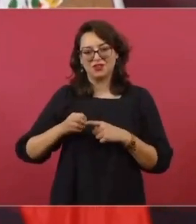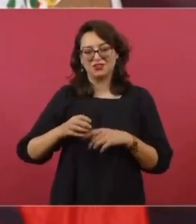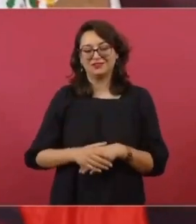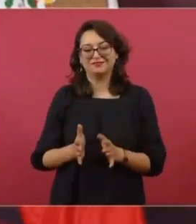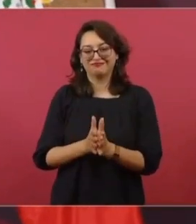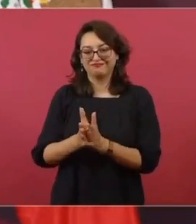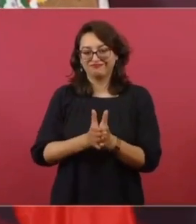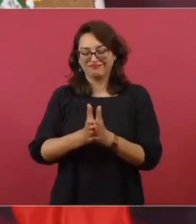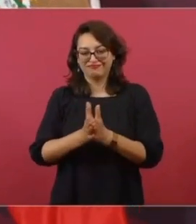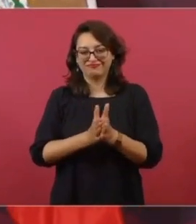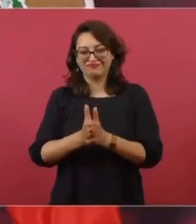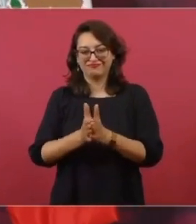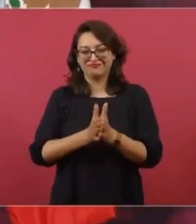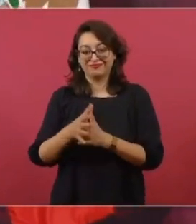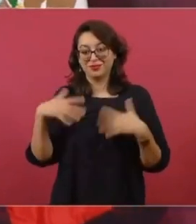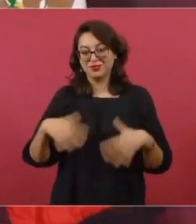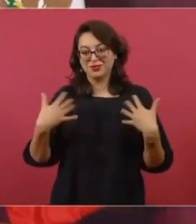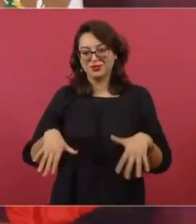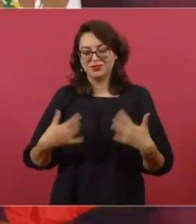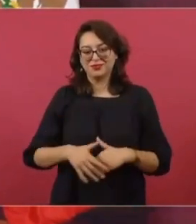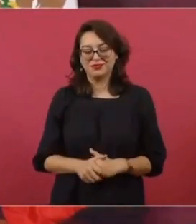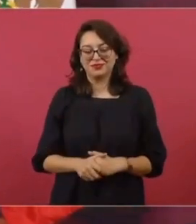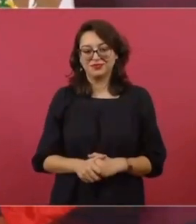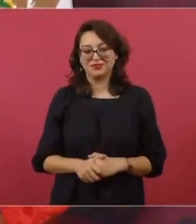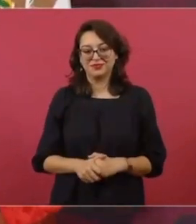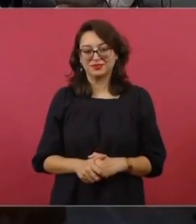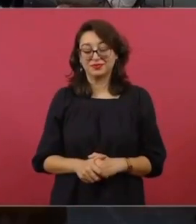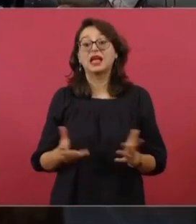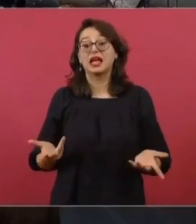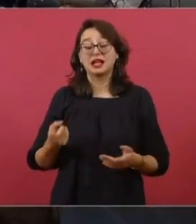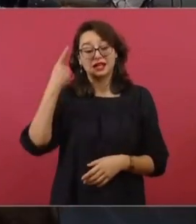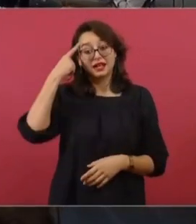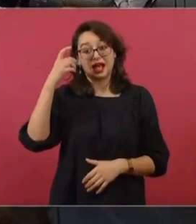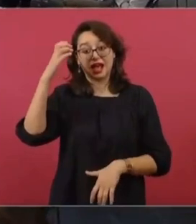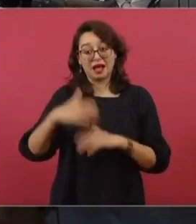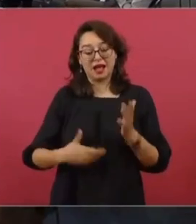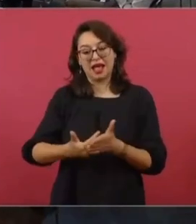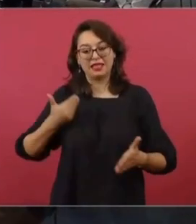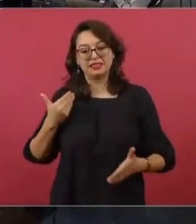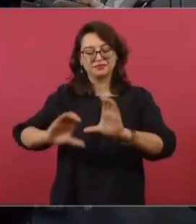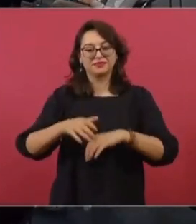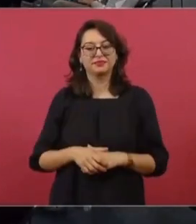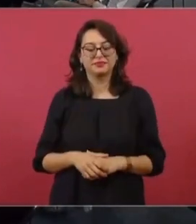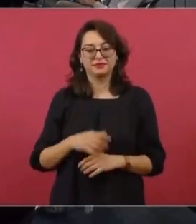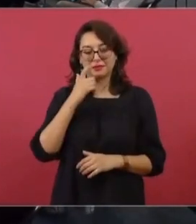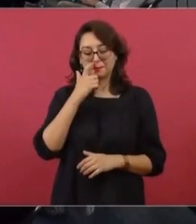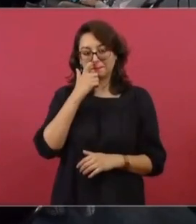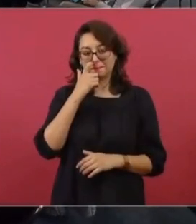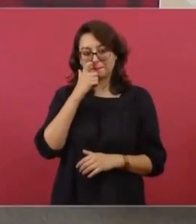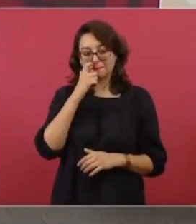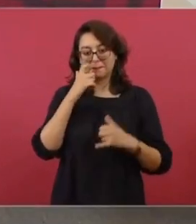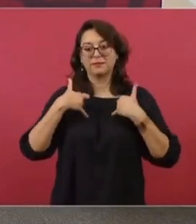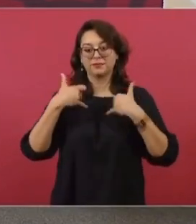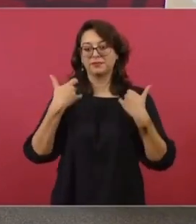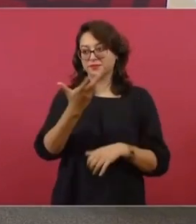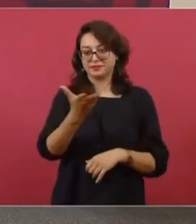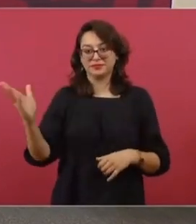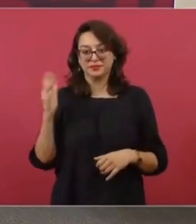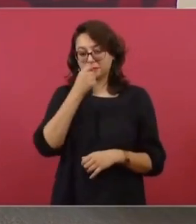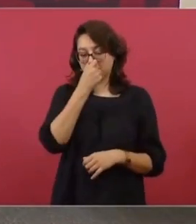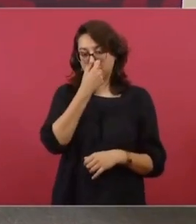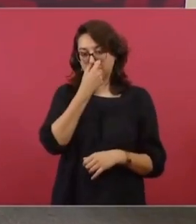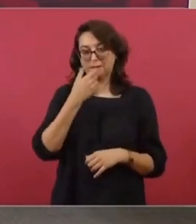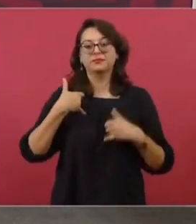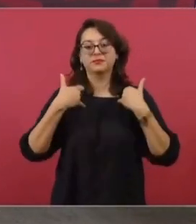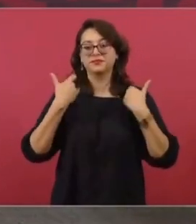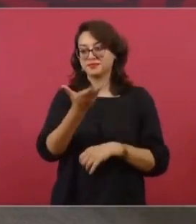y un chocolate, imagínense. Y antes de terminar, vamos a escuchar una rola para los jóvenes del álbum que